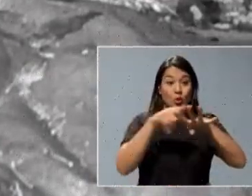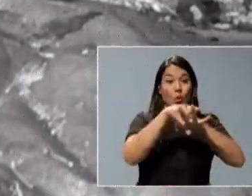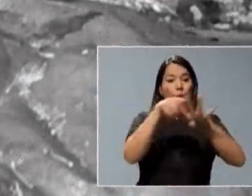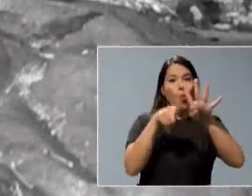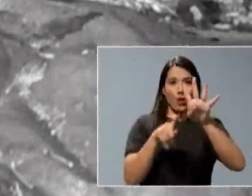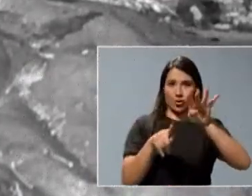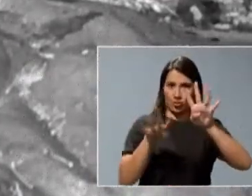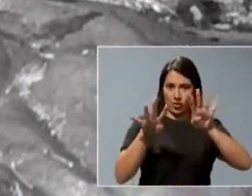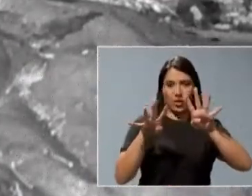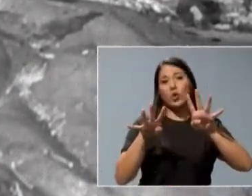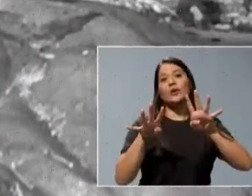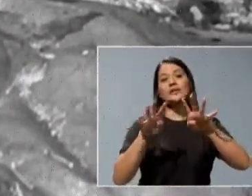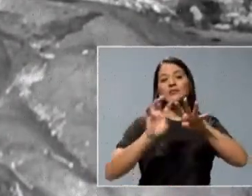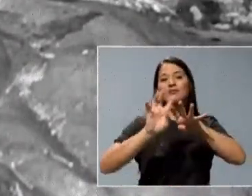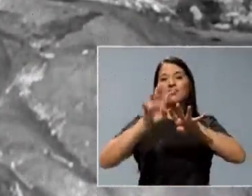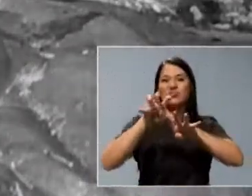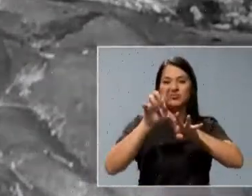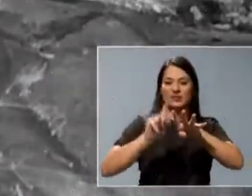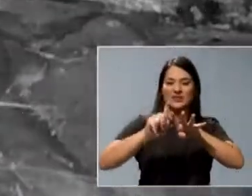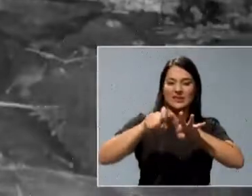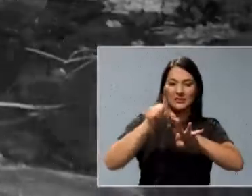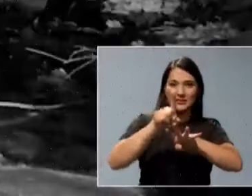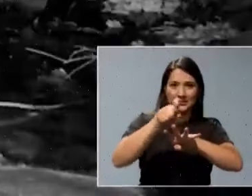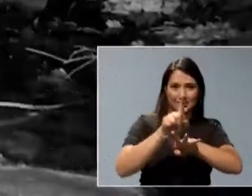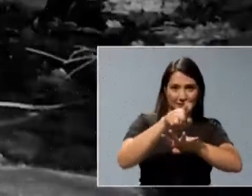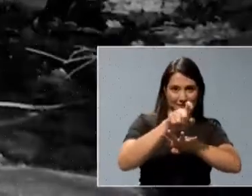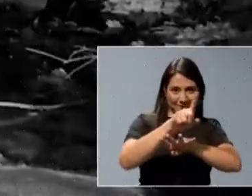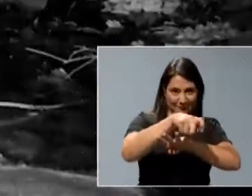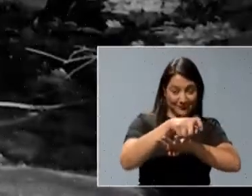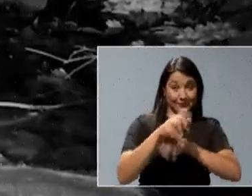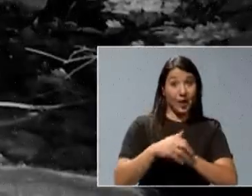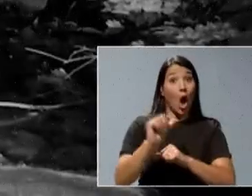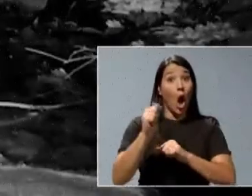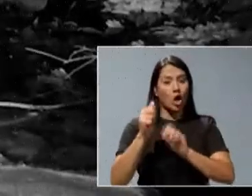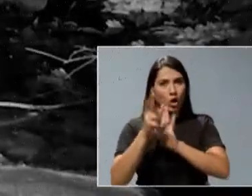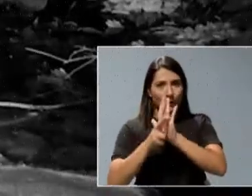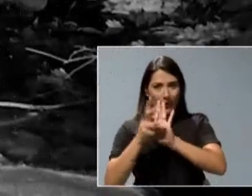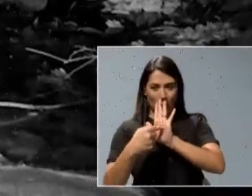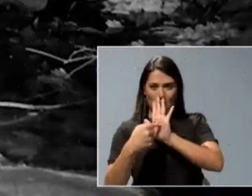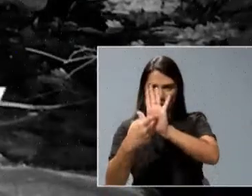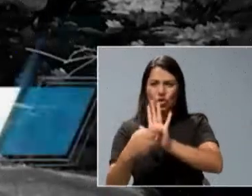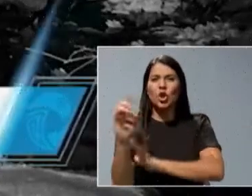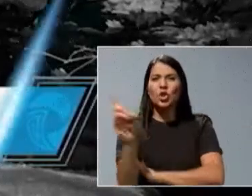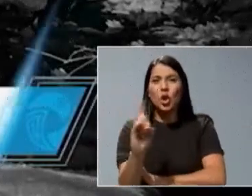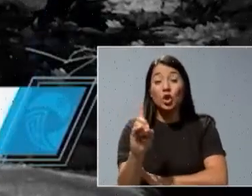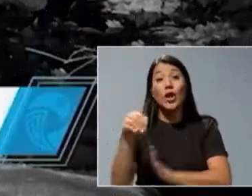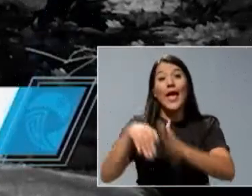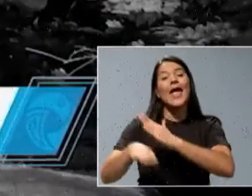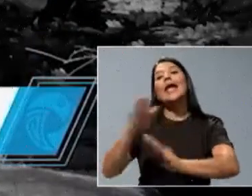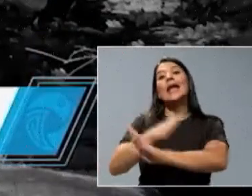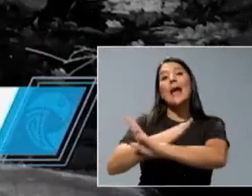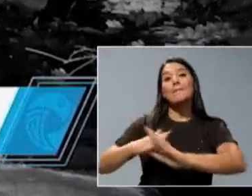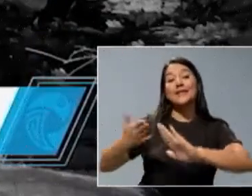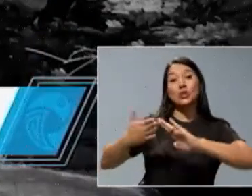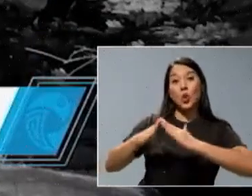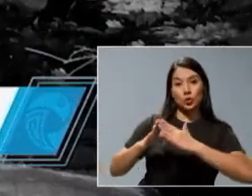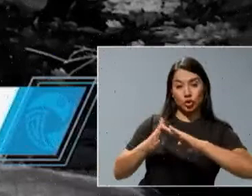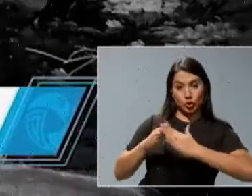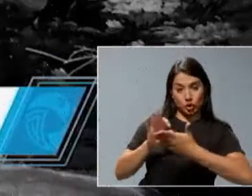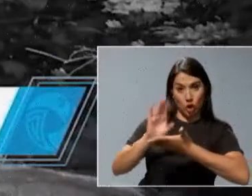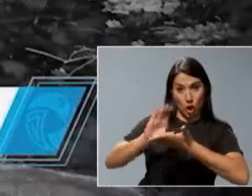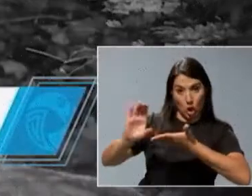garras moderadas. Las otras imágenes que le mostramos fueron captadas en La Paz Community School y el Hotel Sugar